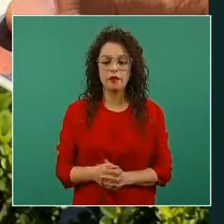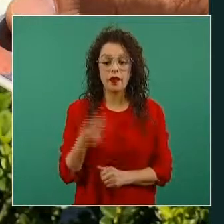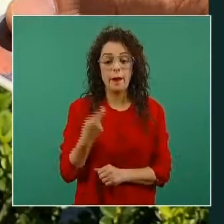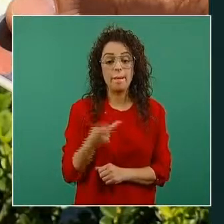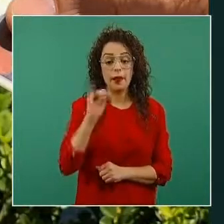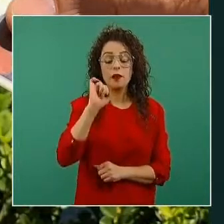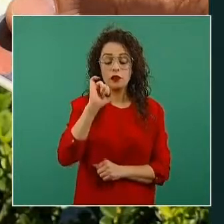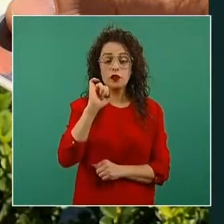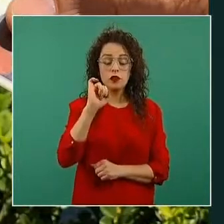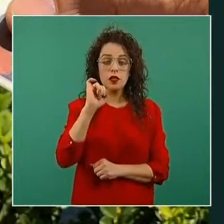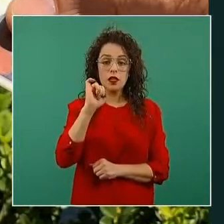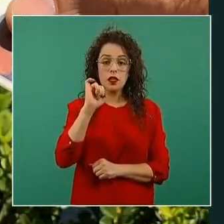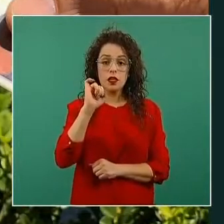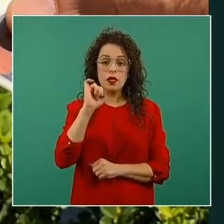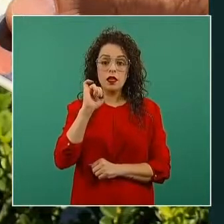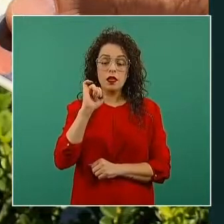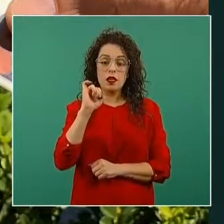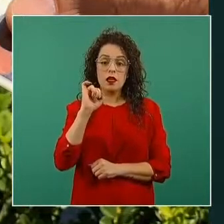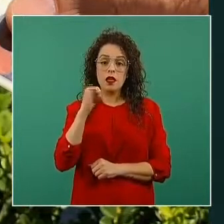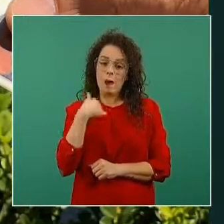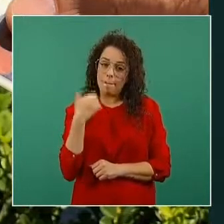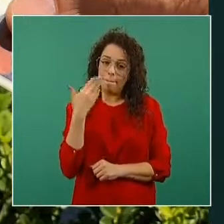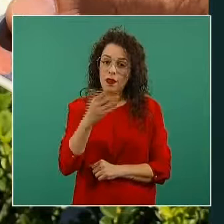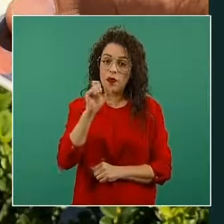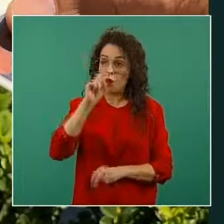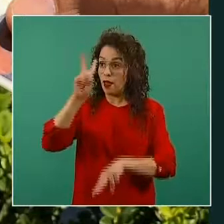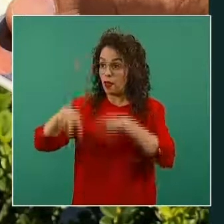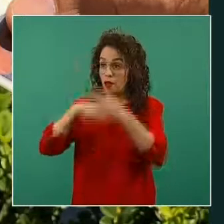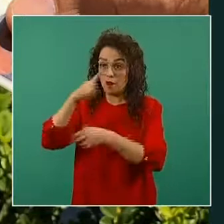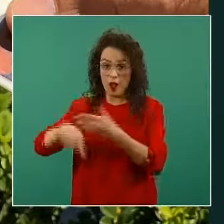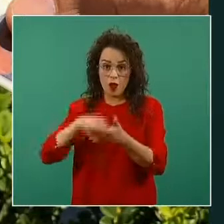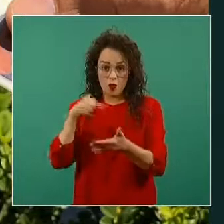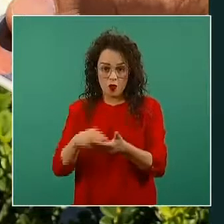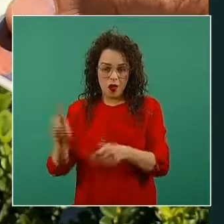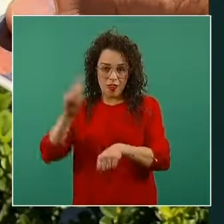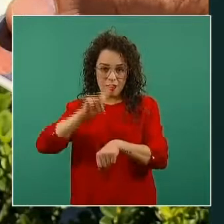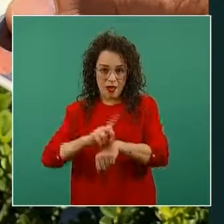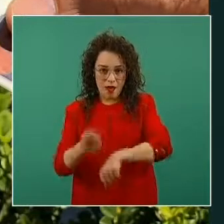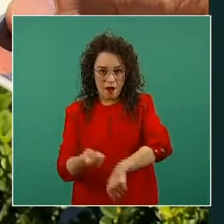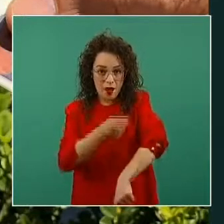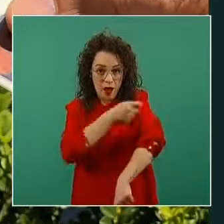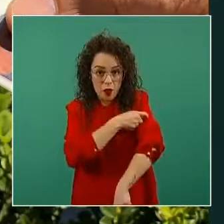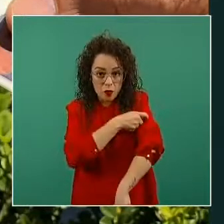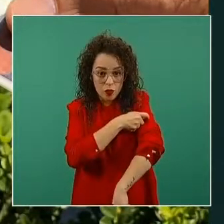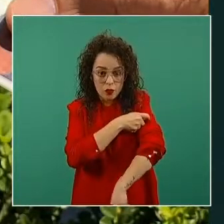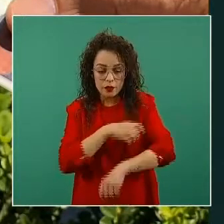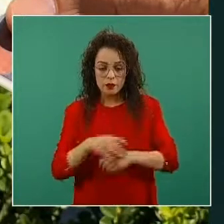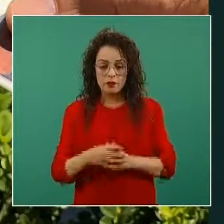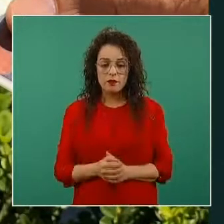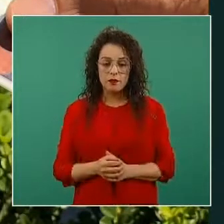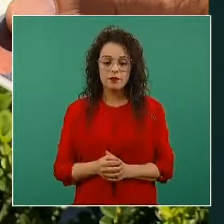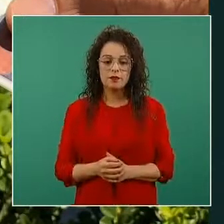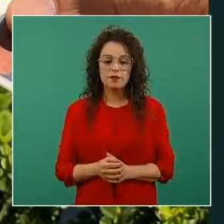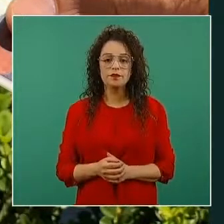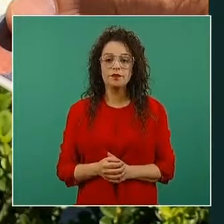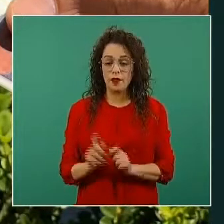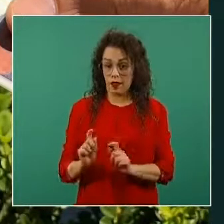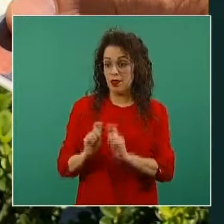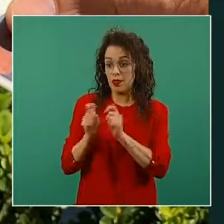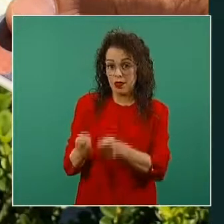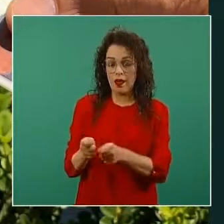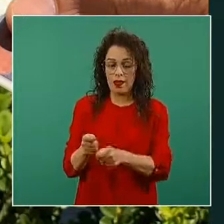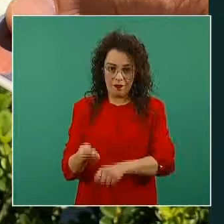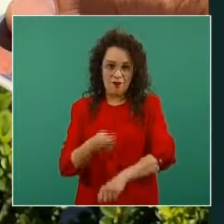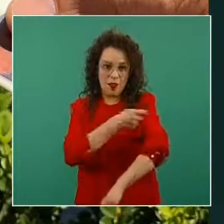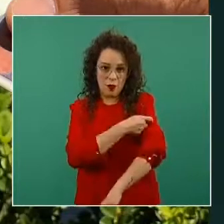pide el día que van a vacunarse las personas que ya en este momento lo están haciendo, están recibiendo la vacuna, es